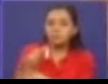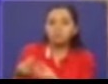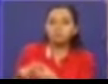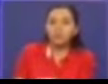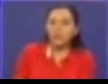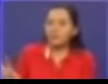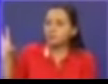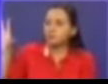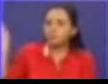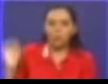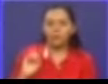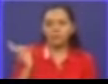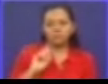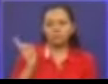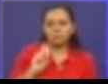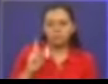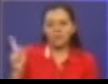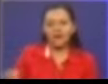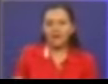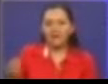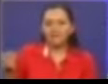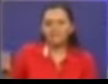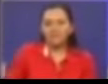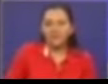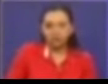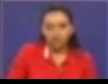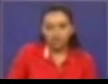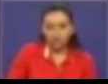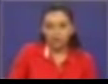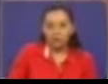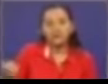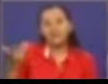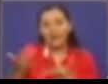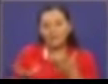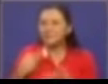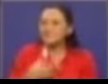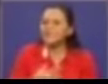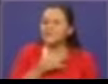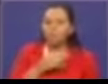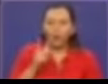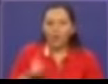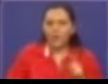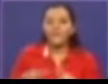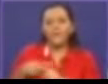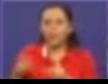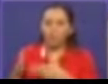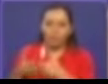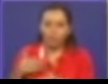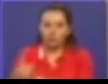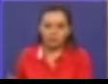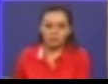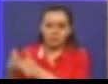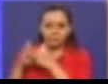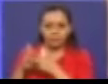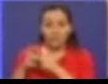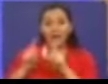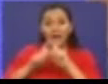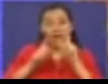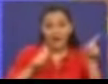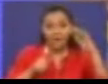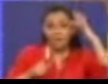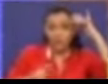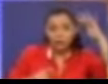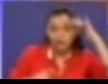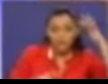de 50. Tal vez tuvo flujo negativo de caja por la gran inversión, pero no se le va a ocurrir,